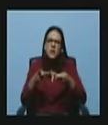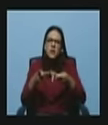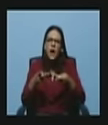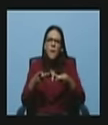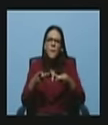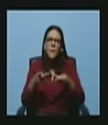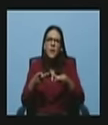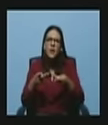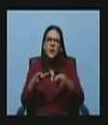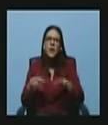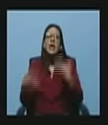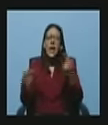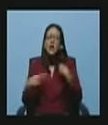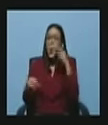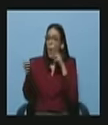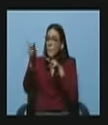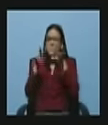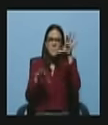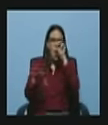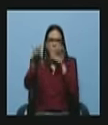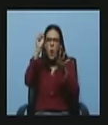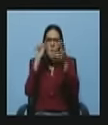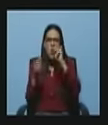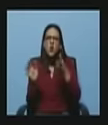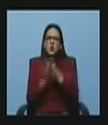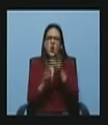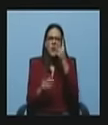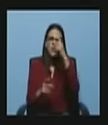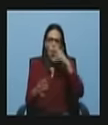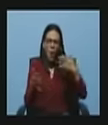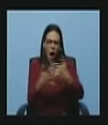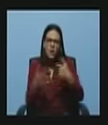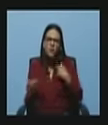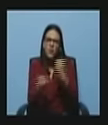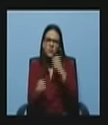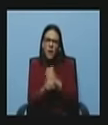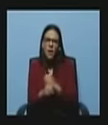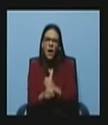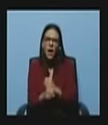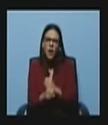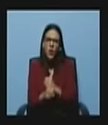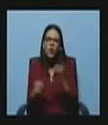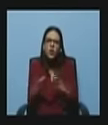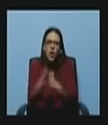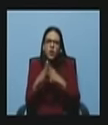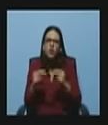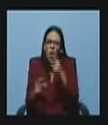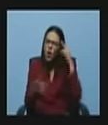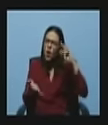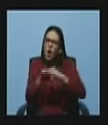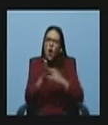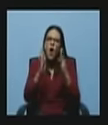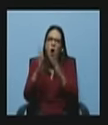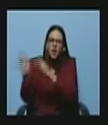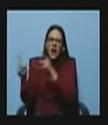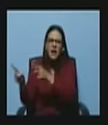que yo pude observar en estos 2 años y pico de gestión, todas estas movilizaciones